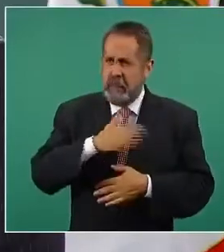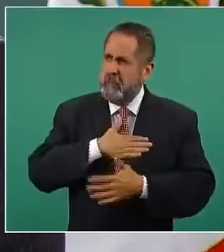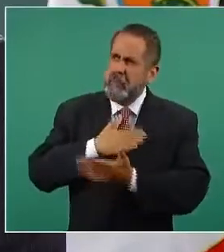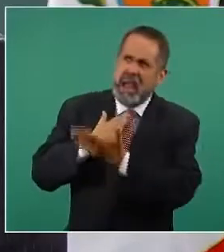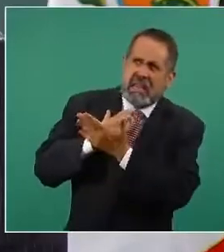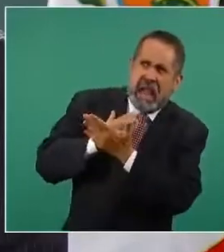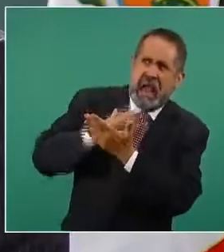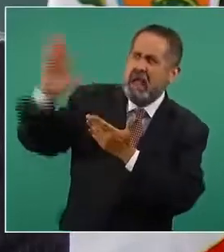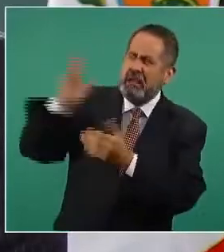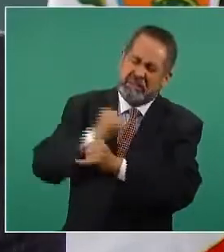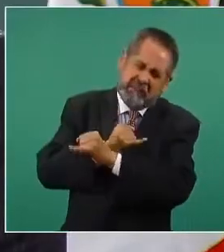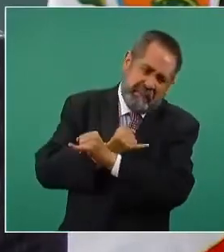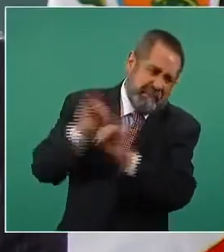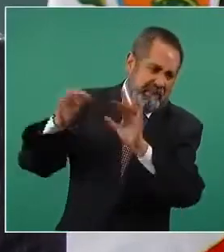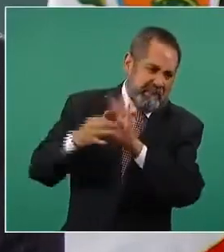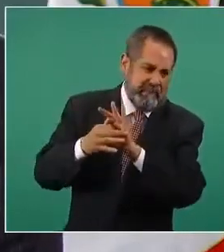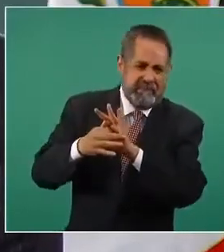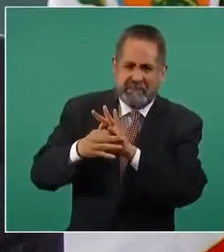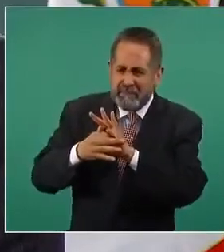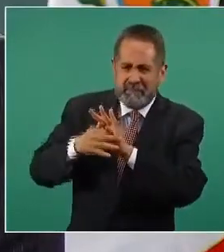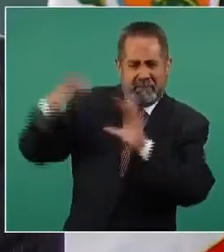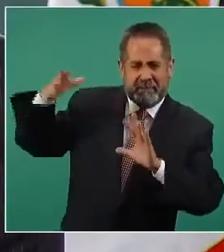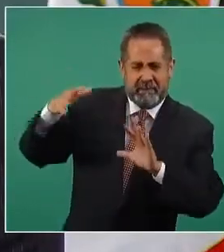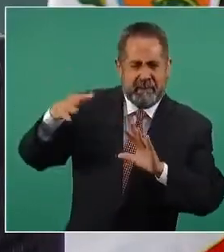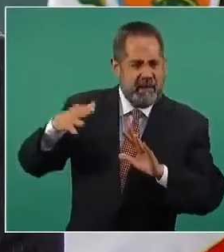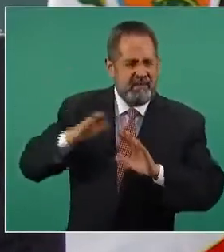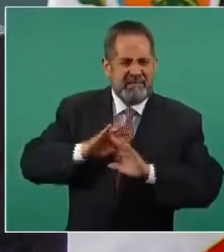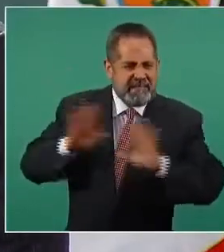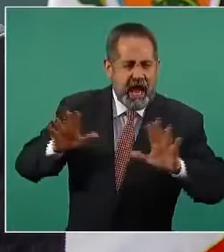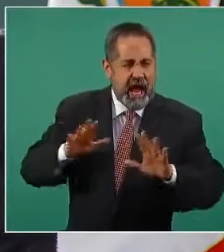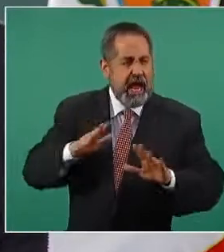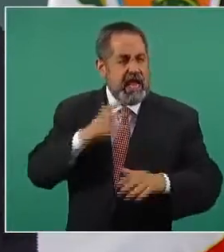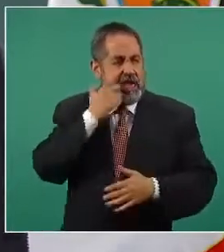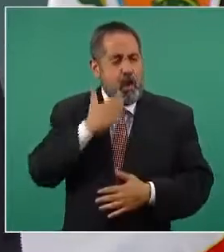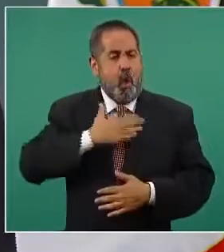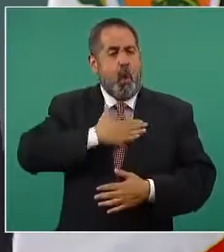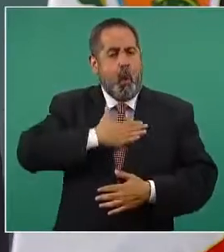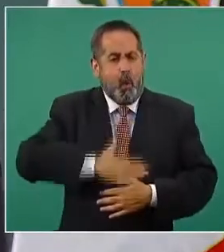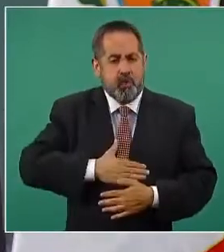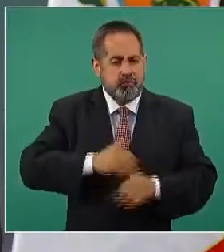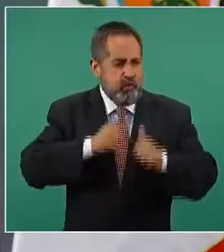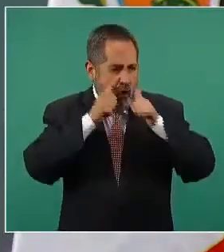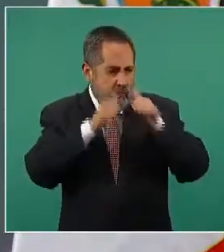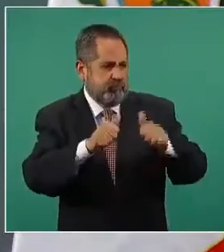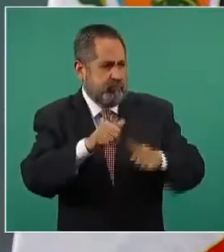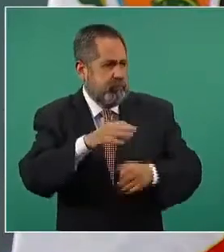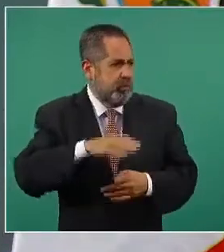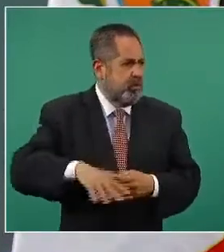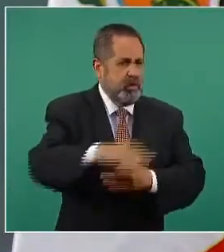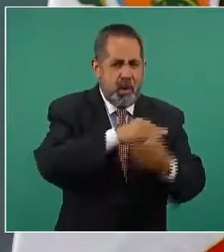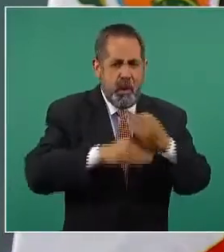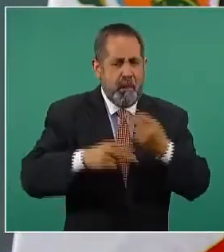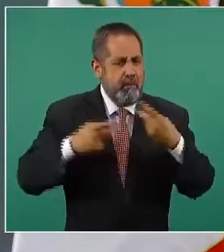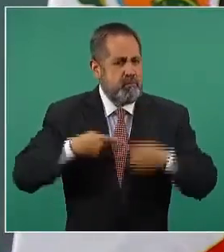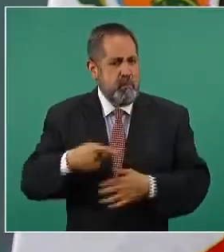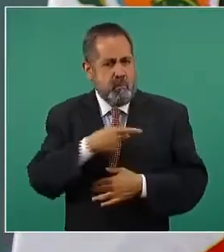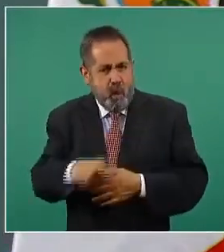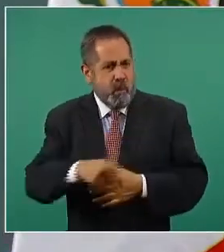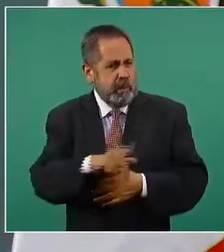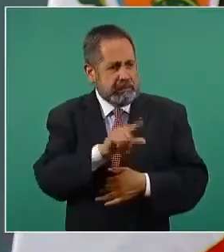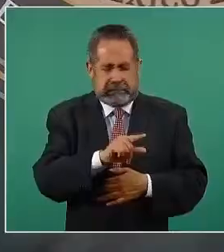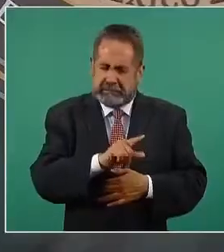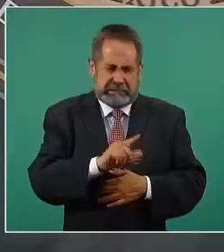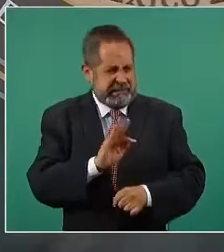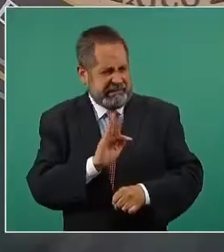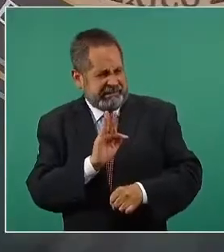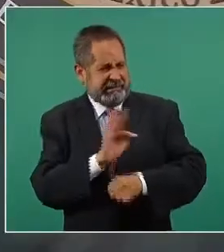España, sino también y sobre todo justicia para el pueblo más pobre y humillado del